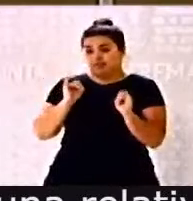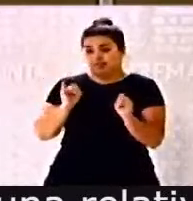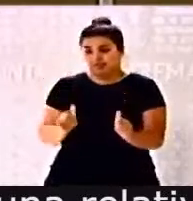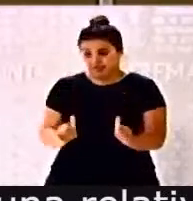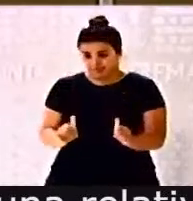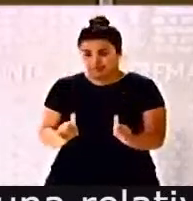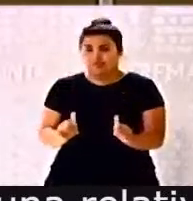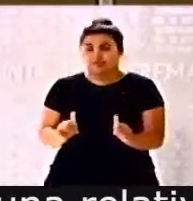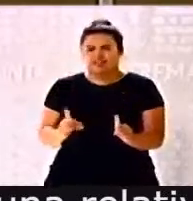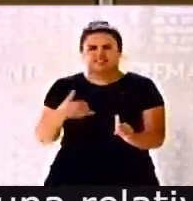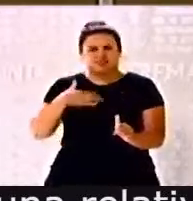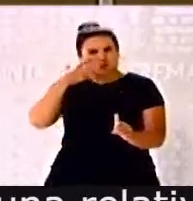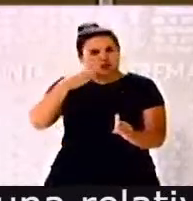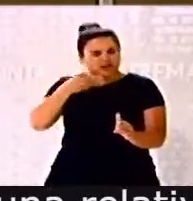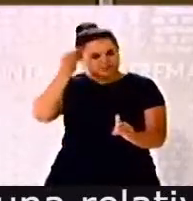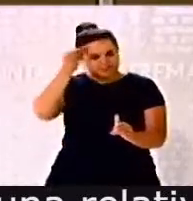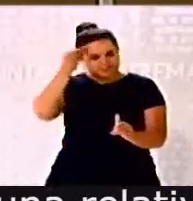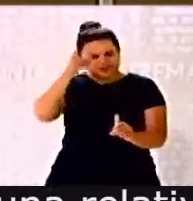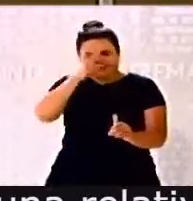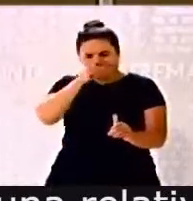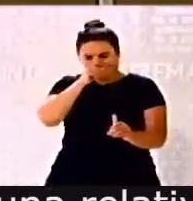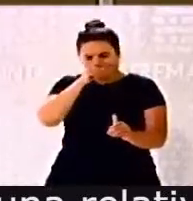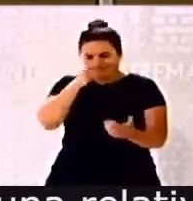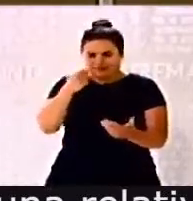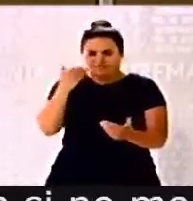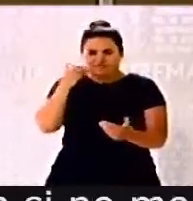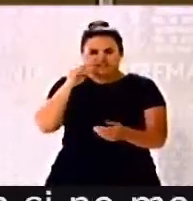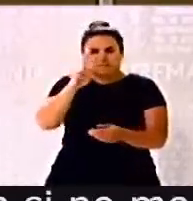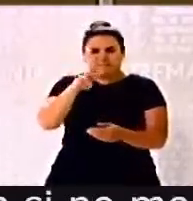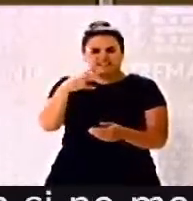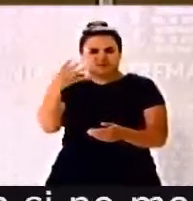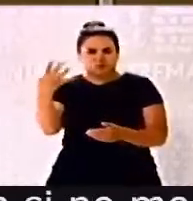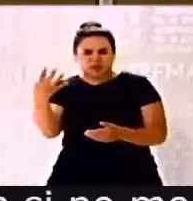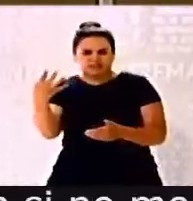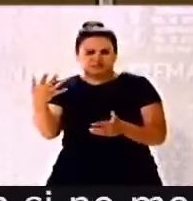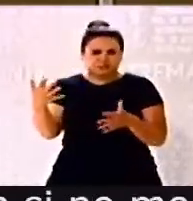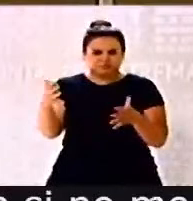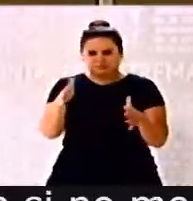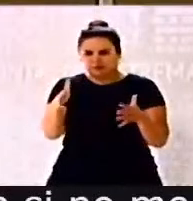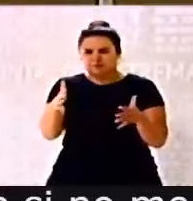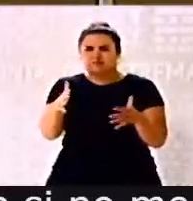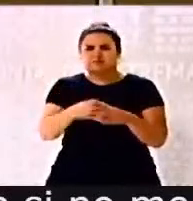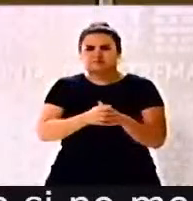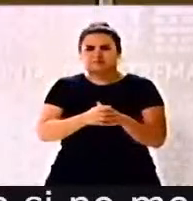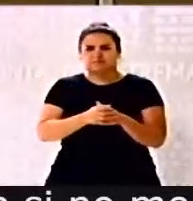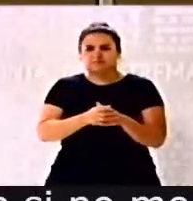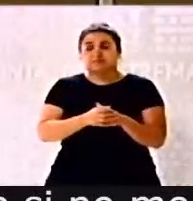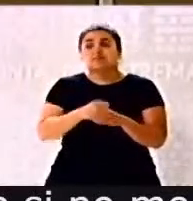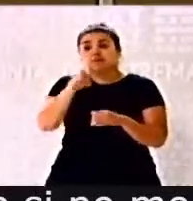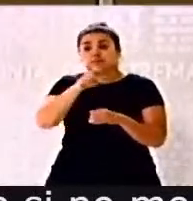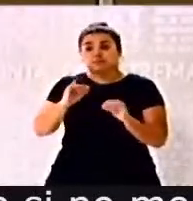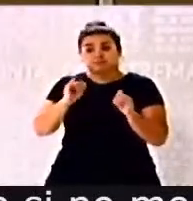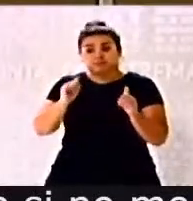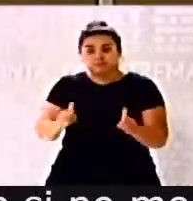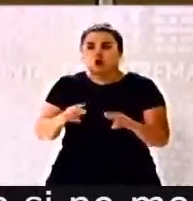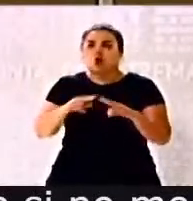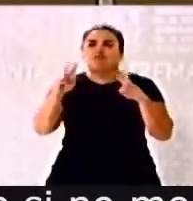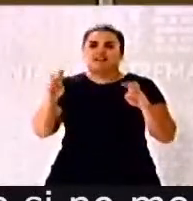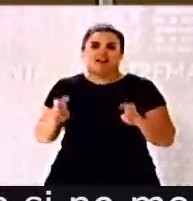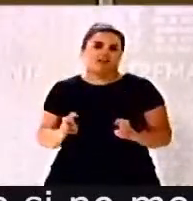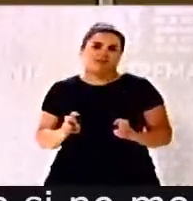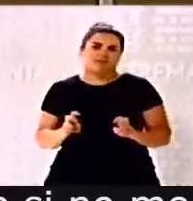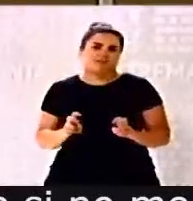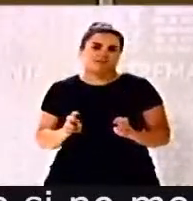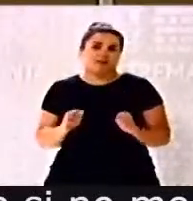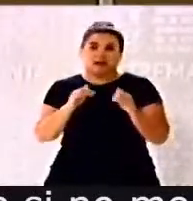parece que, si no me falla en la memoria, llegó el día 24 o algo así, el paciente ha estado confinado en